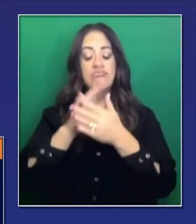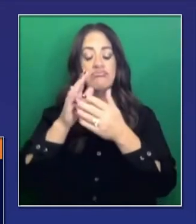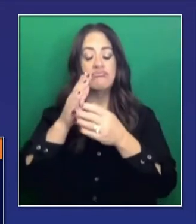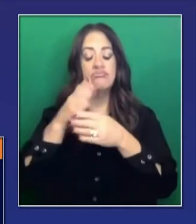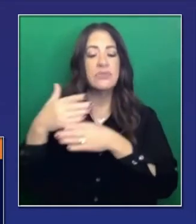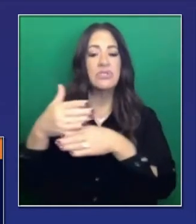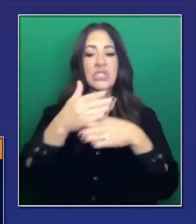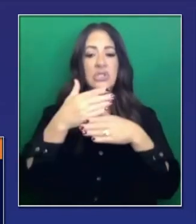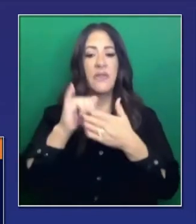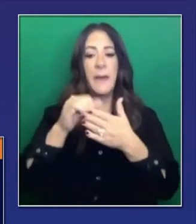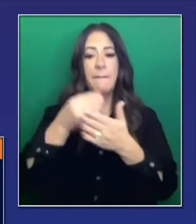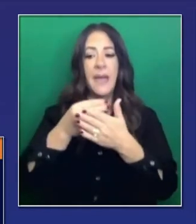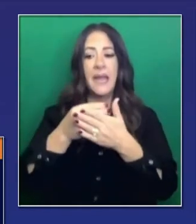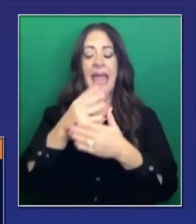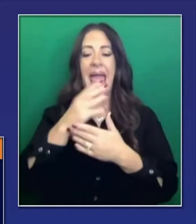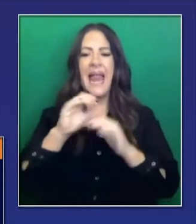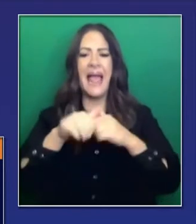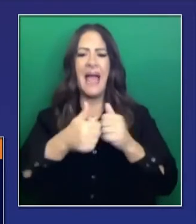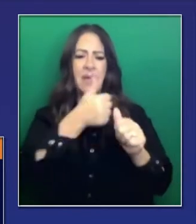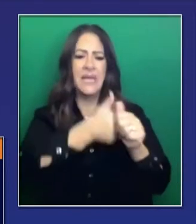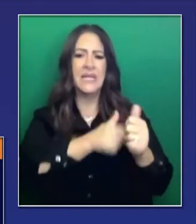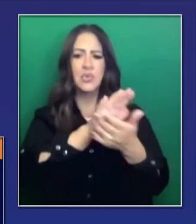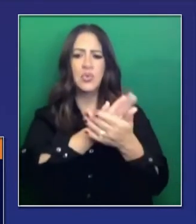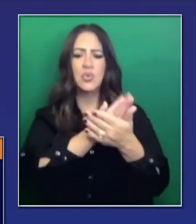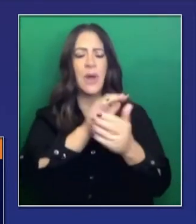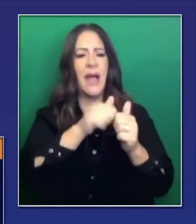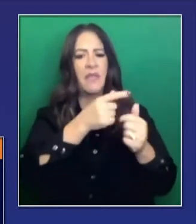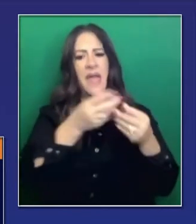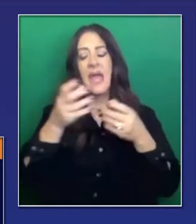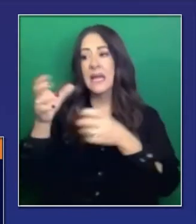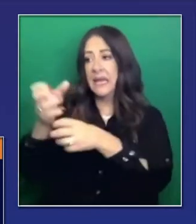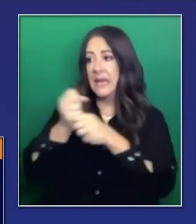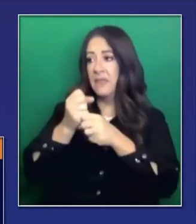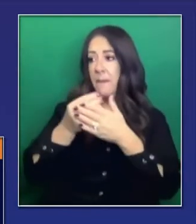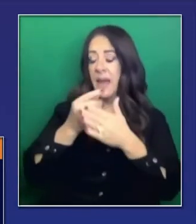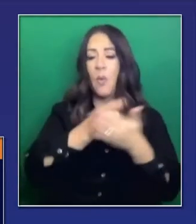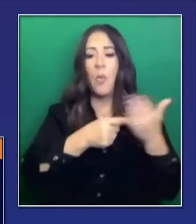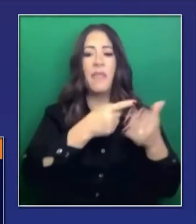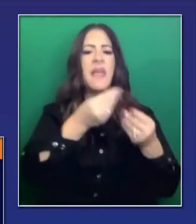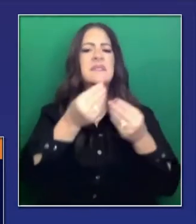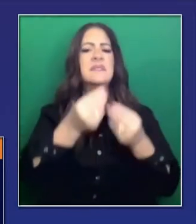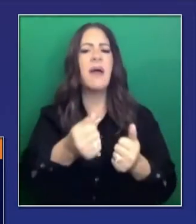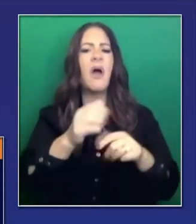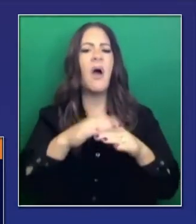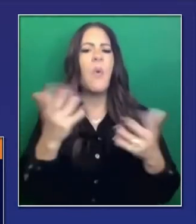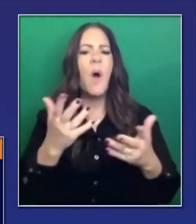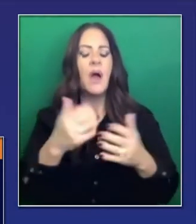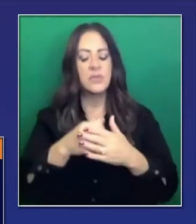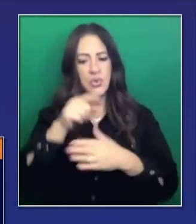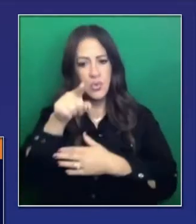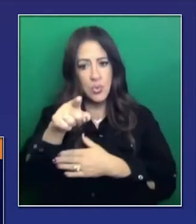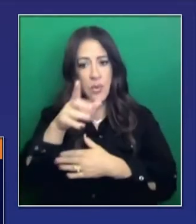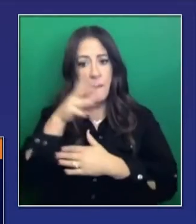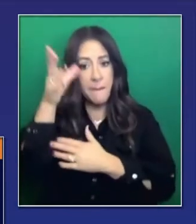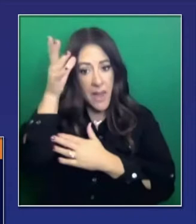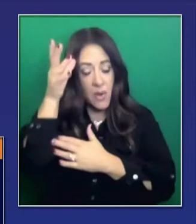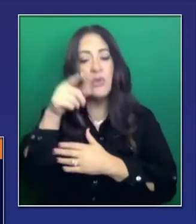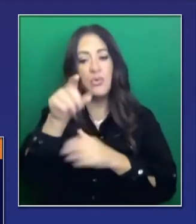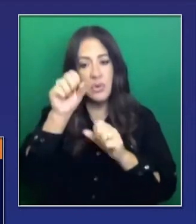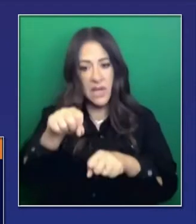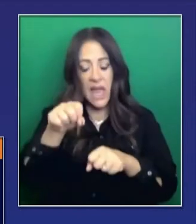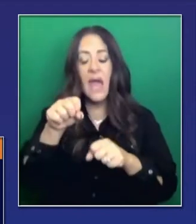escuela. Y así podrán ver ustedes dónde serán invertidos esos dólares. ¿Cómo se verá mi escuela en